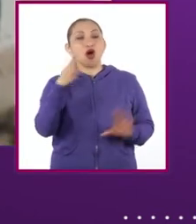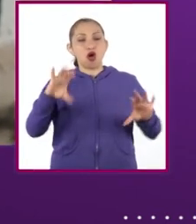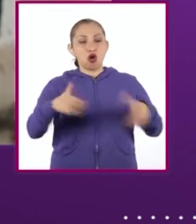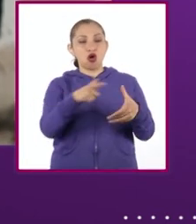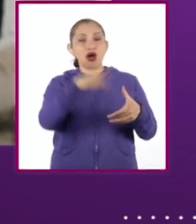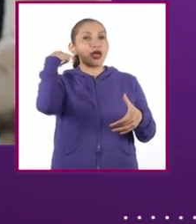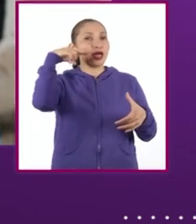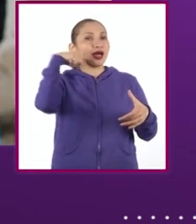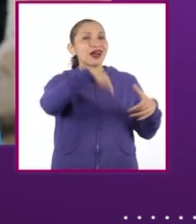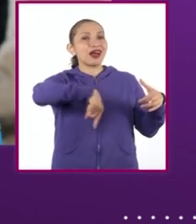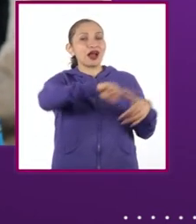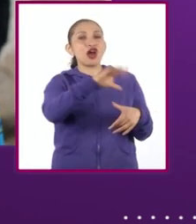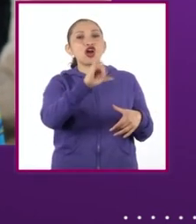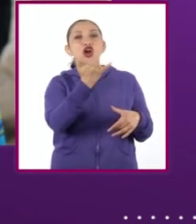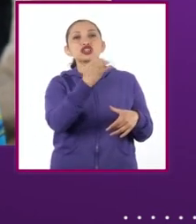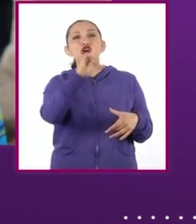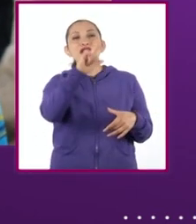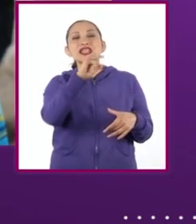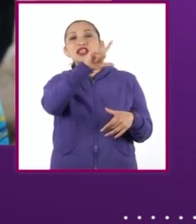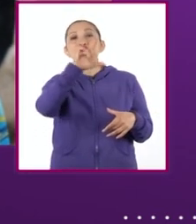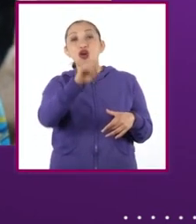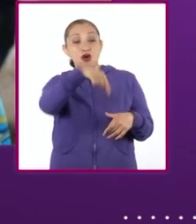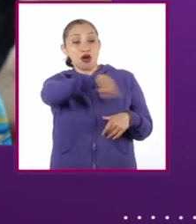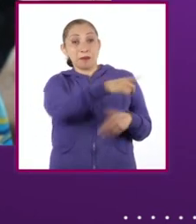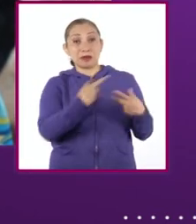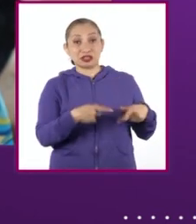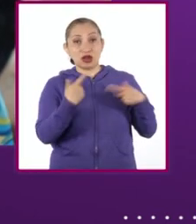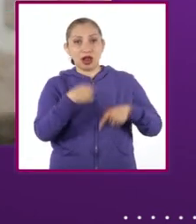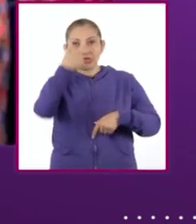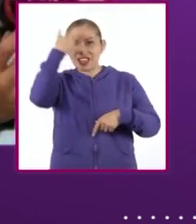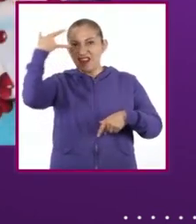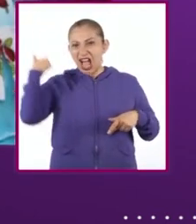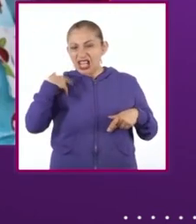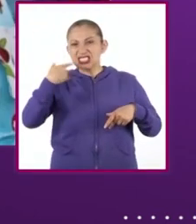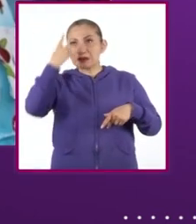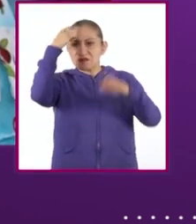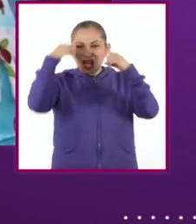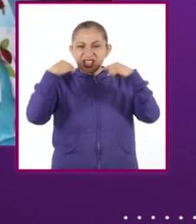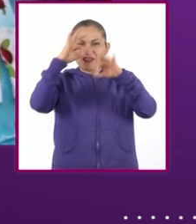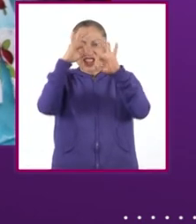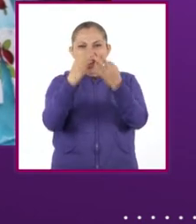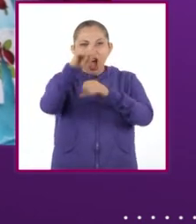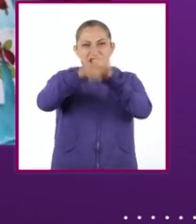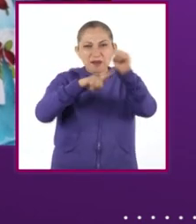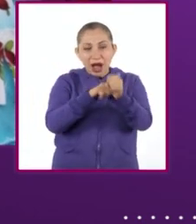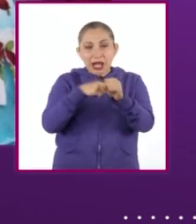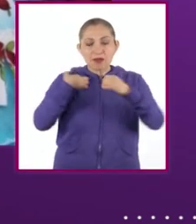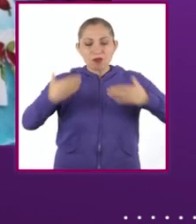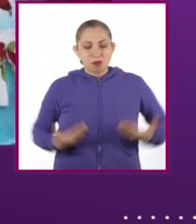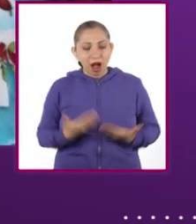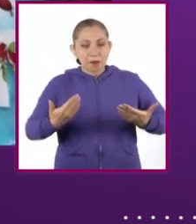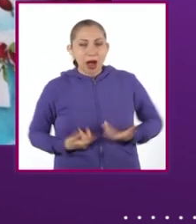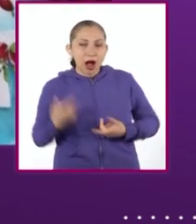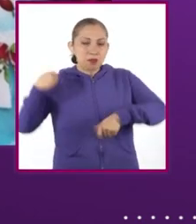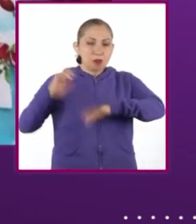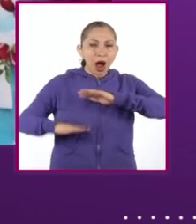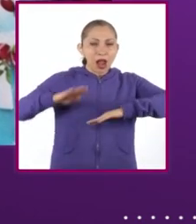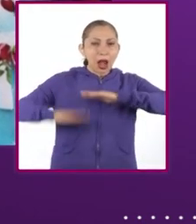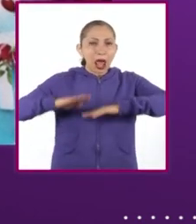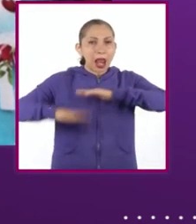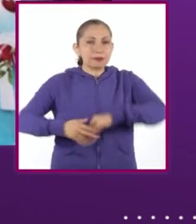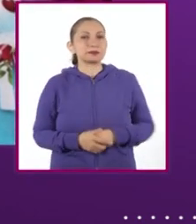comunidad veracruzana de El Coyolillo, donde las personas se disfrazan con máscaras de figuras de animales y danzan al ritmo de los